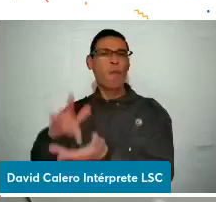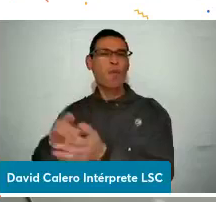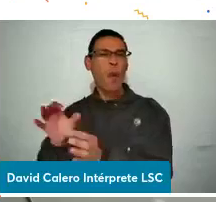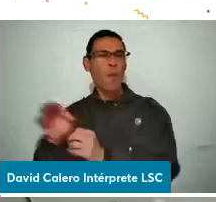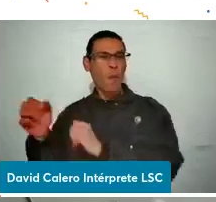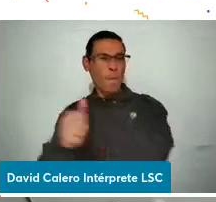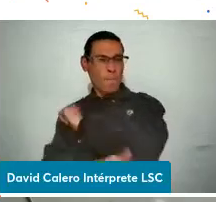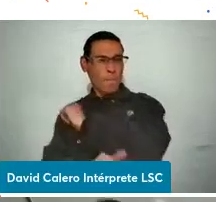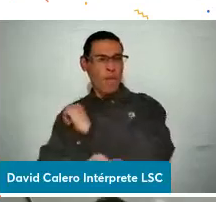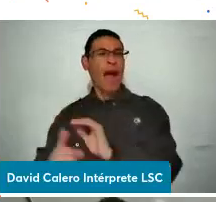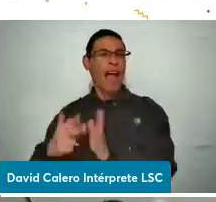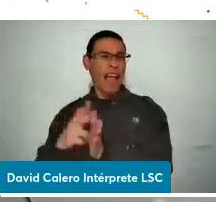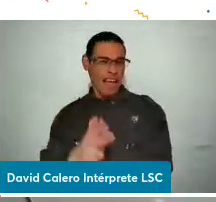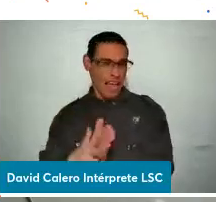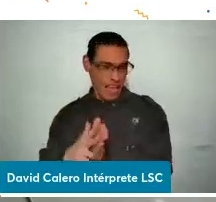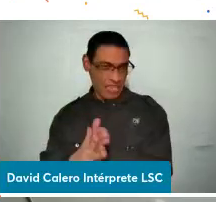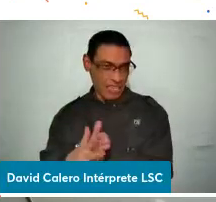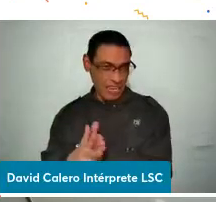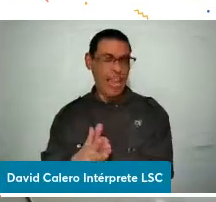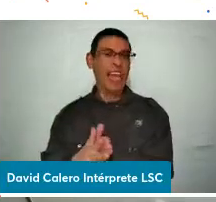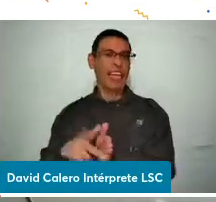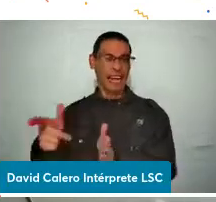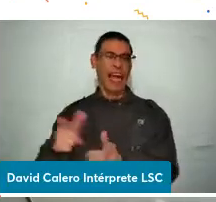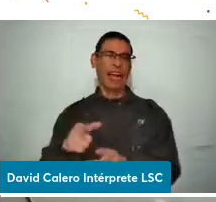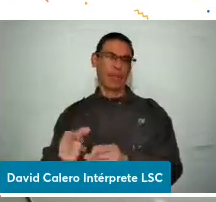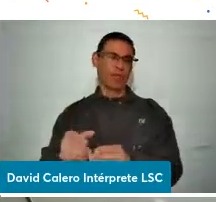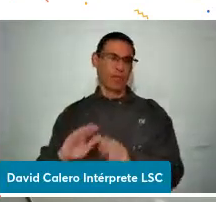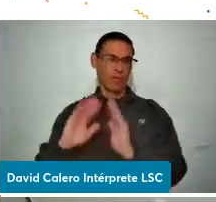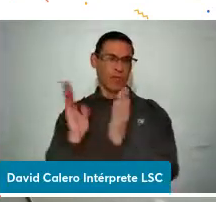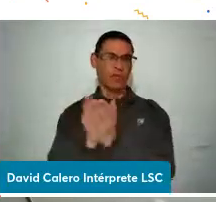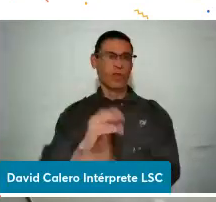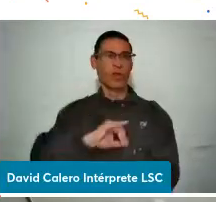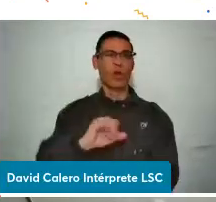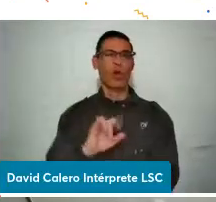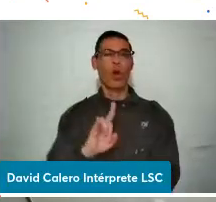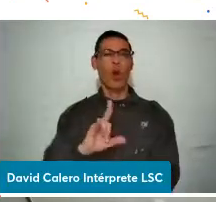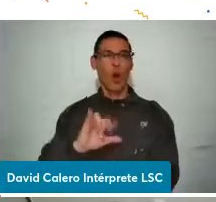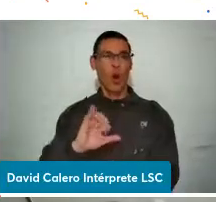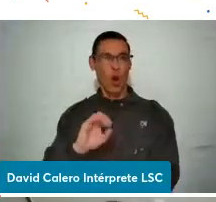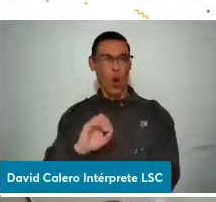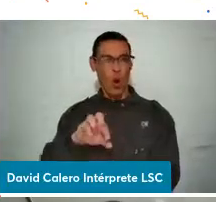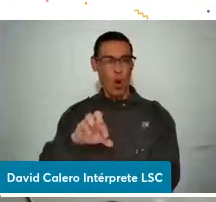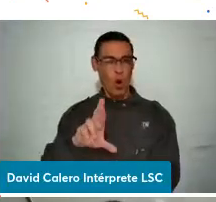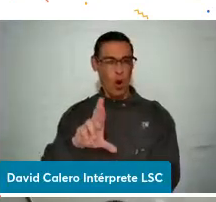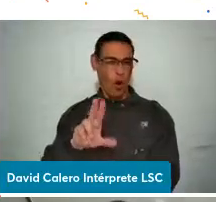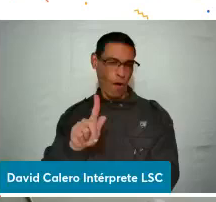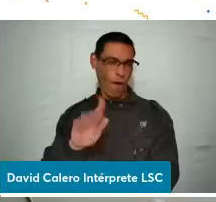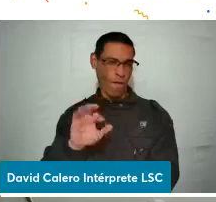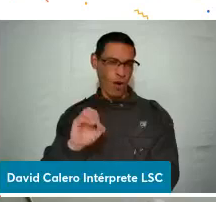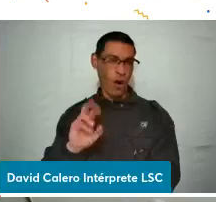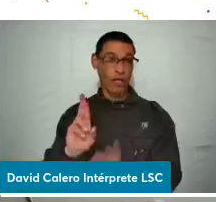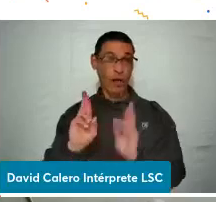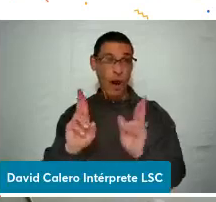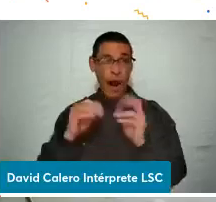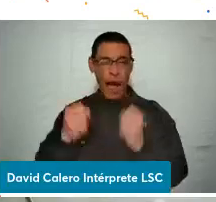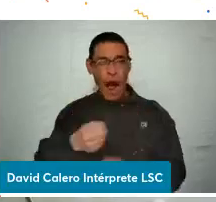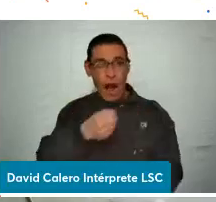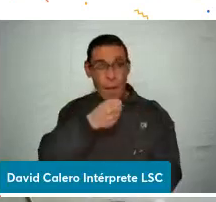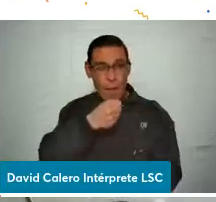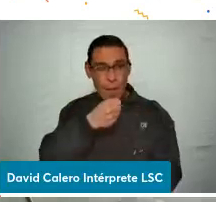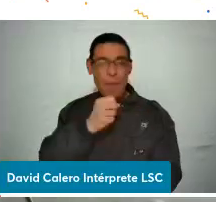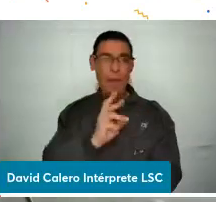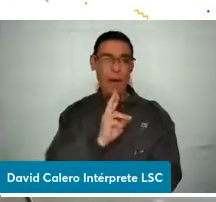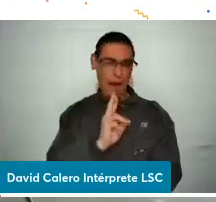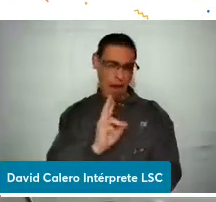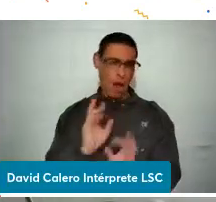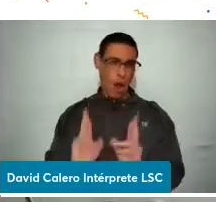Institución Técnica Industrial Julio Flores. Profesora Lacy, vamos a ver si ya en este momento funciona bien el micrófono y le doy la palabra